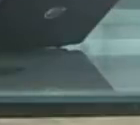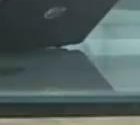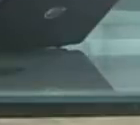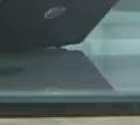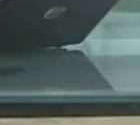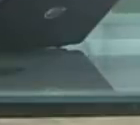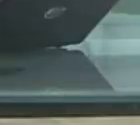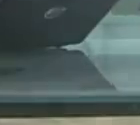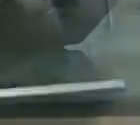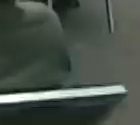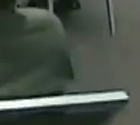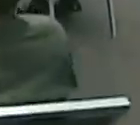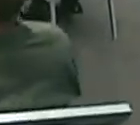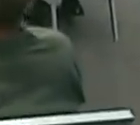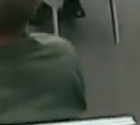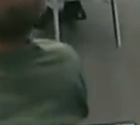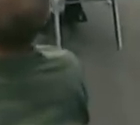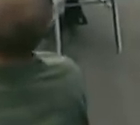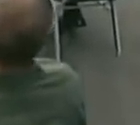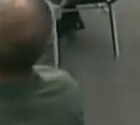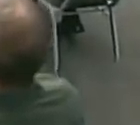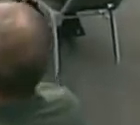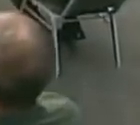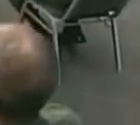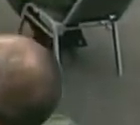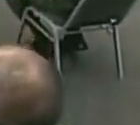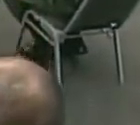Adelante. Buenas noches,